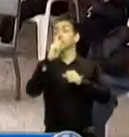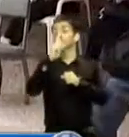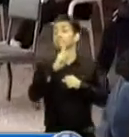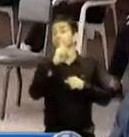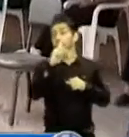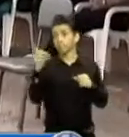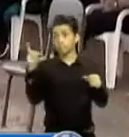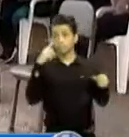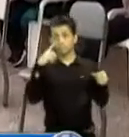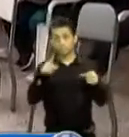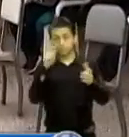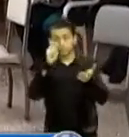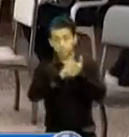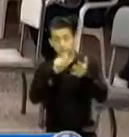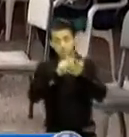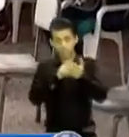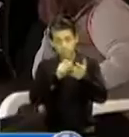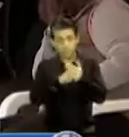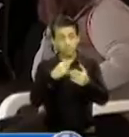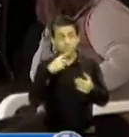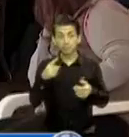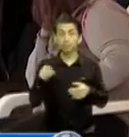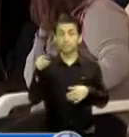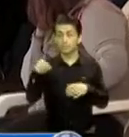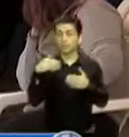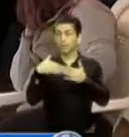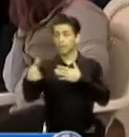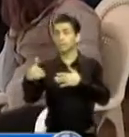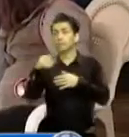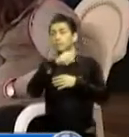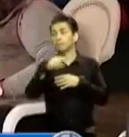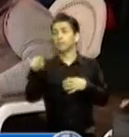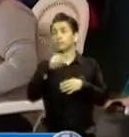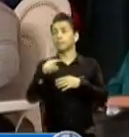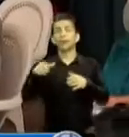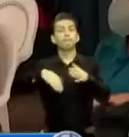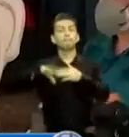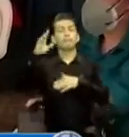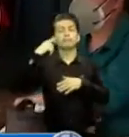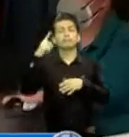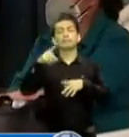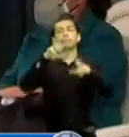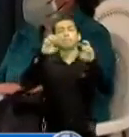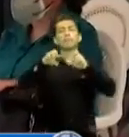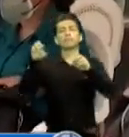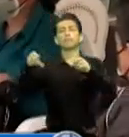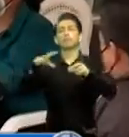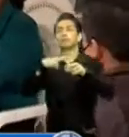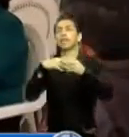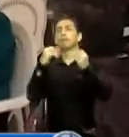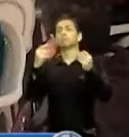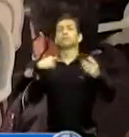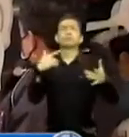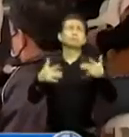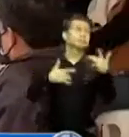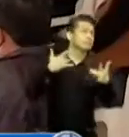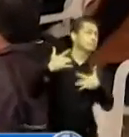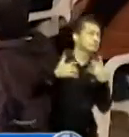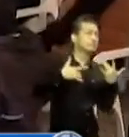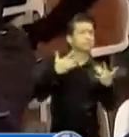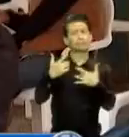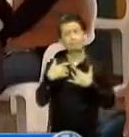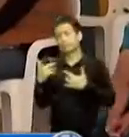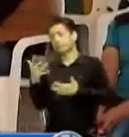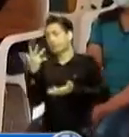realizar dichas pruebas y señalan que en las últimas semanas se han incrementado la llegada de personas con síntomas o dudas sobre el virus. Están priorizando